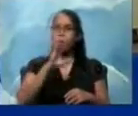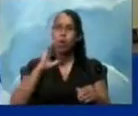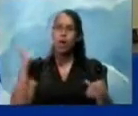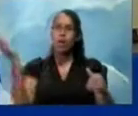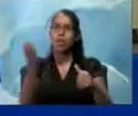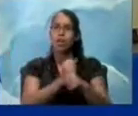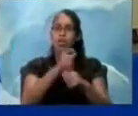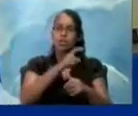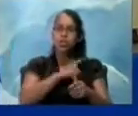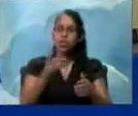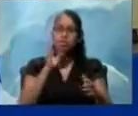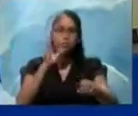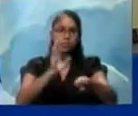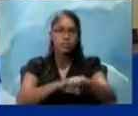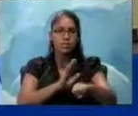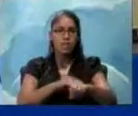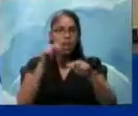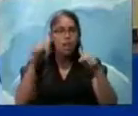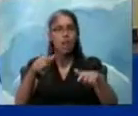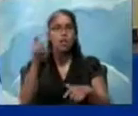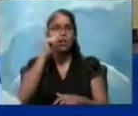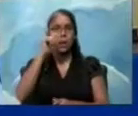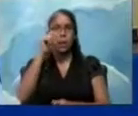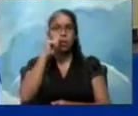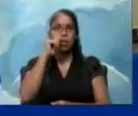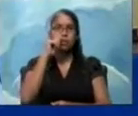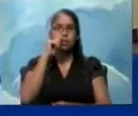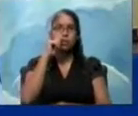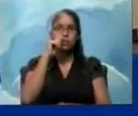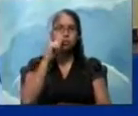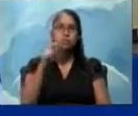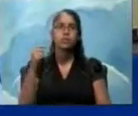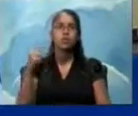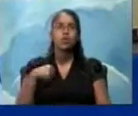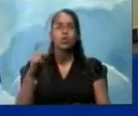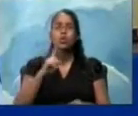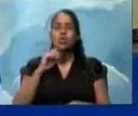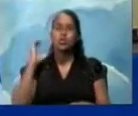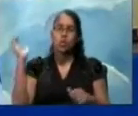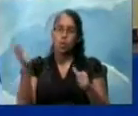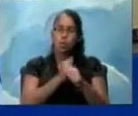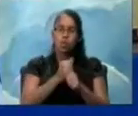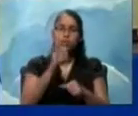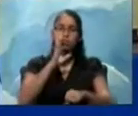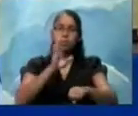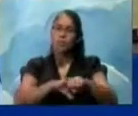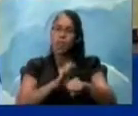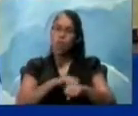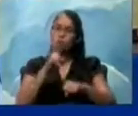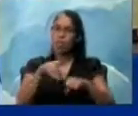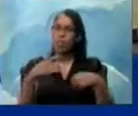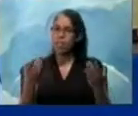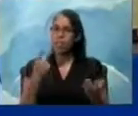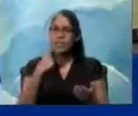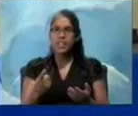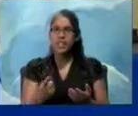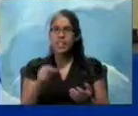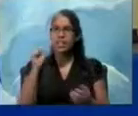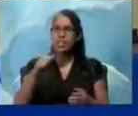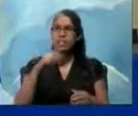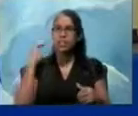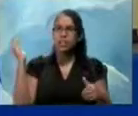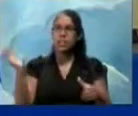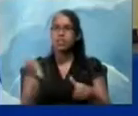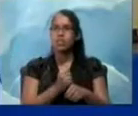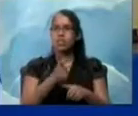encontró delito en este hombre. Yo no encontré delito. Ustedes dicen que sí encuentran